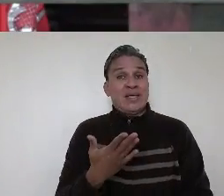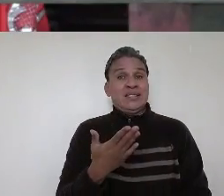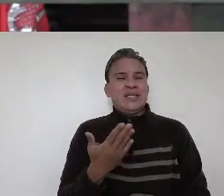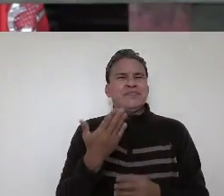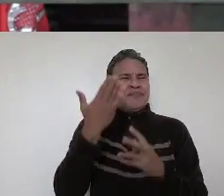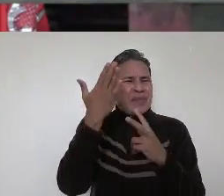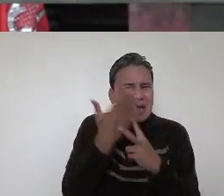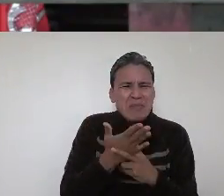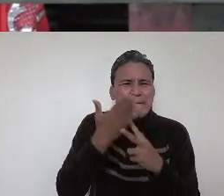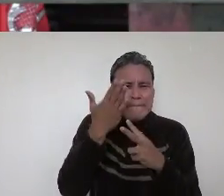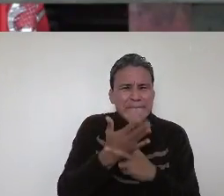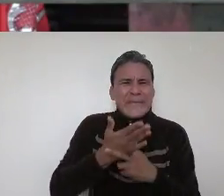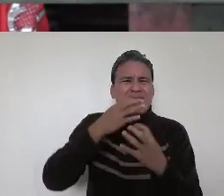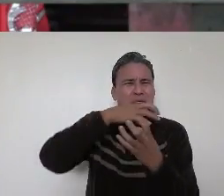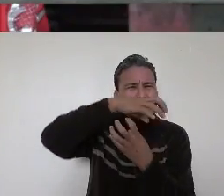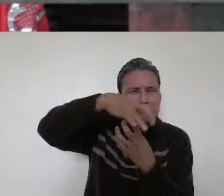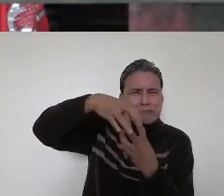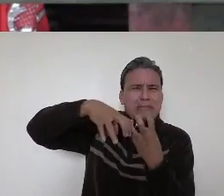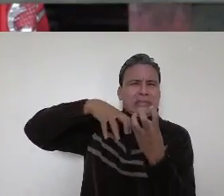de los problemas,